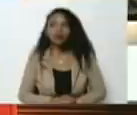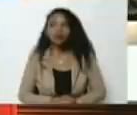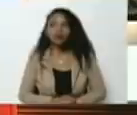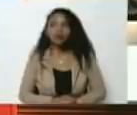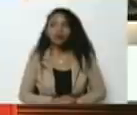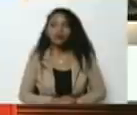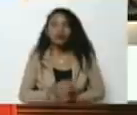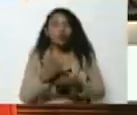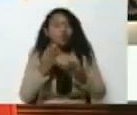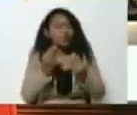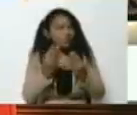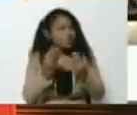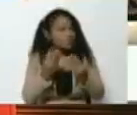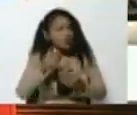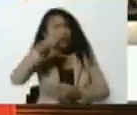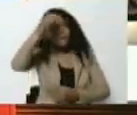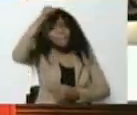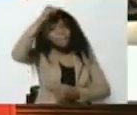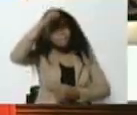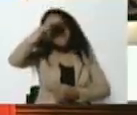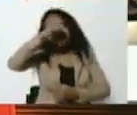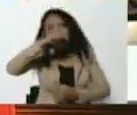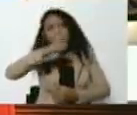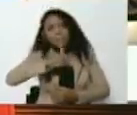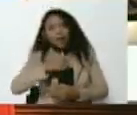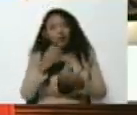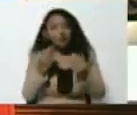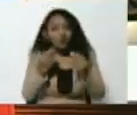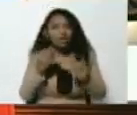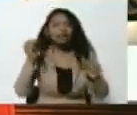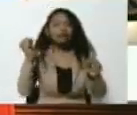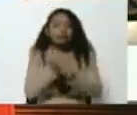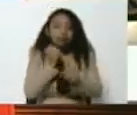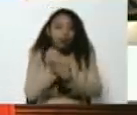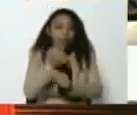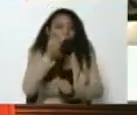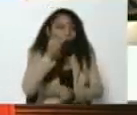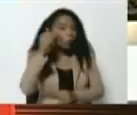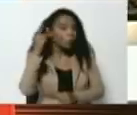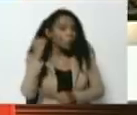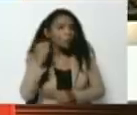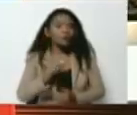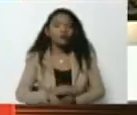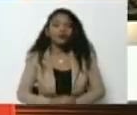con mucha paciencia, muchachos, muchachas, trabajadores, trabajadoras,